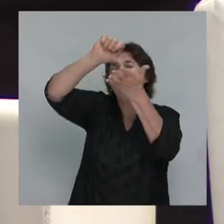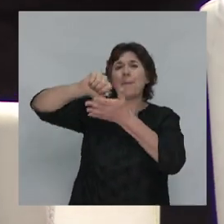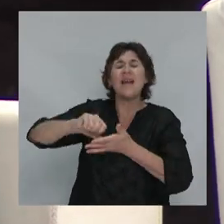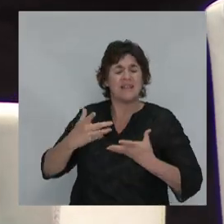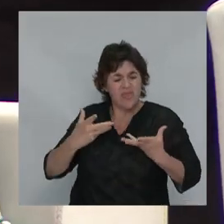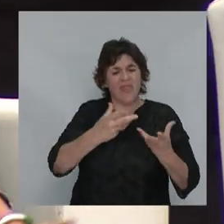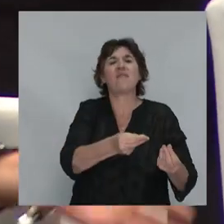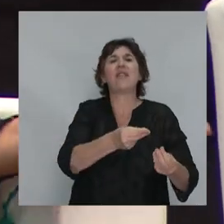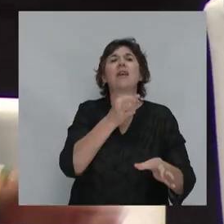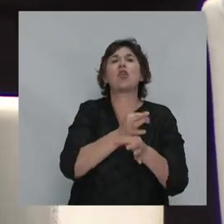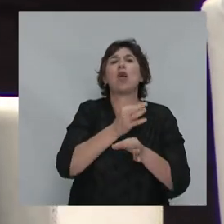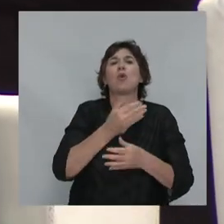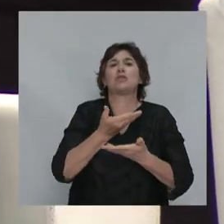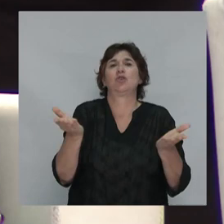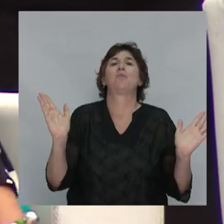educación pública.